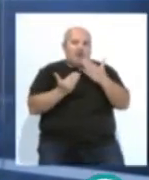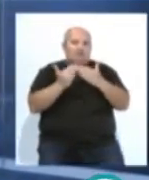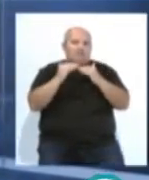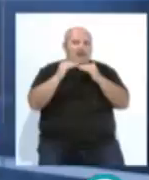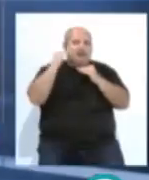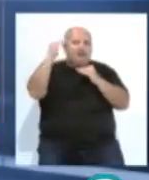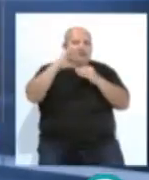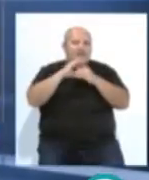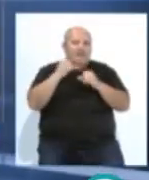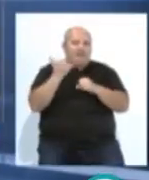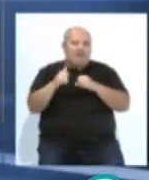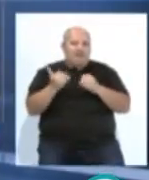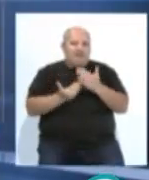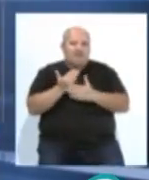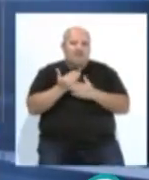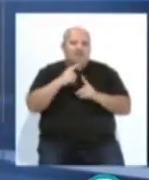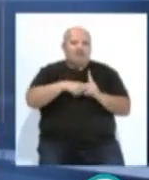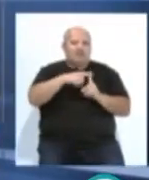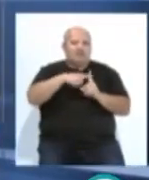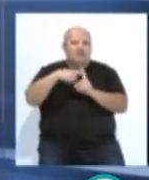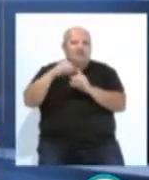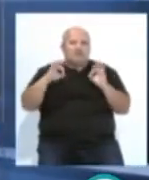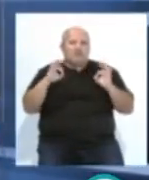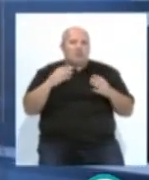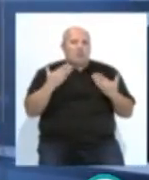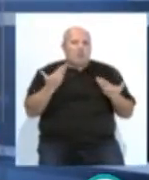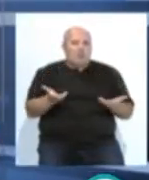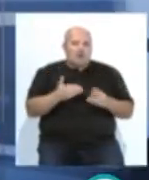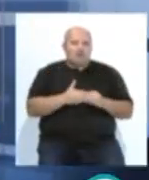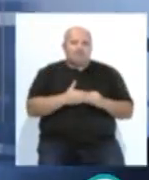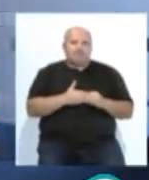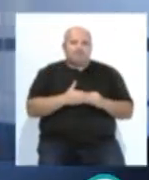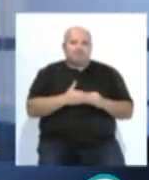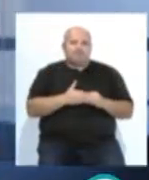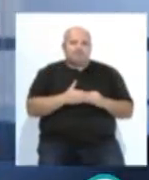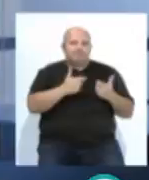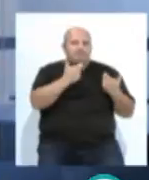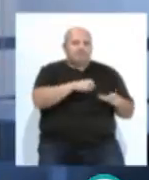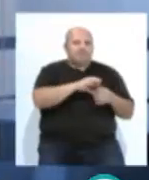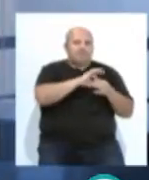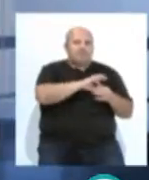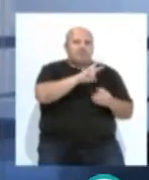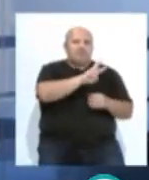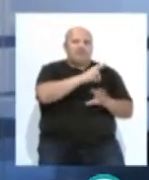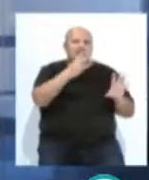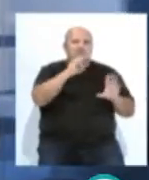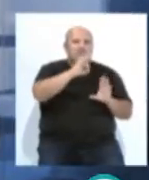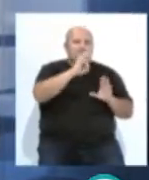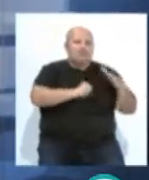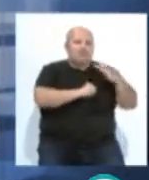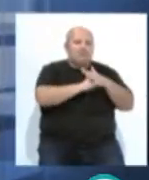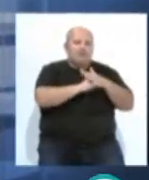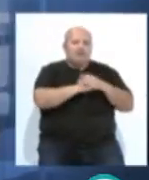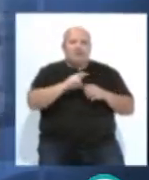más probables al final del día. Los valores extremos en cuanto a las temperaturas variarán entre los 28 grados de